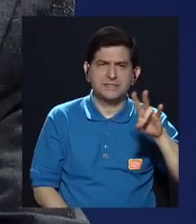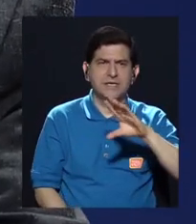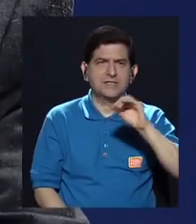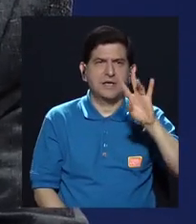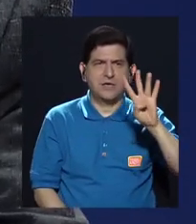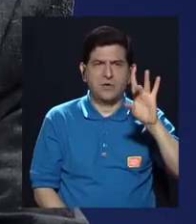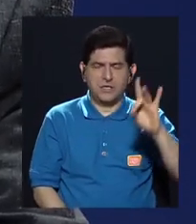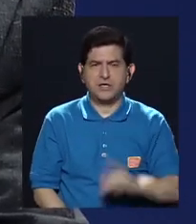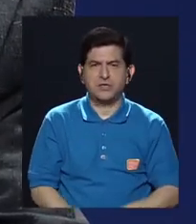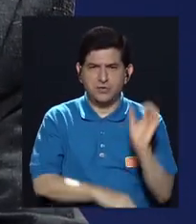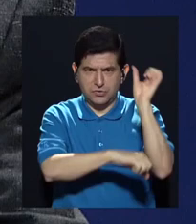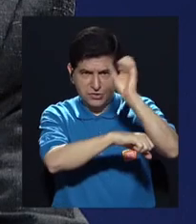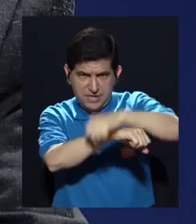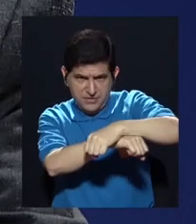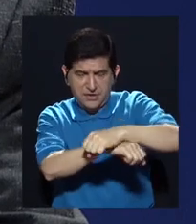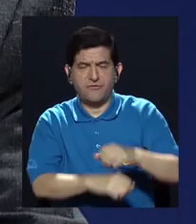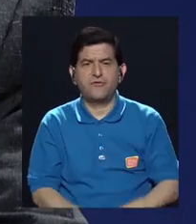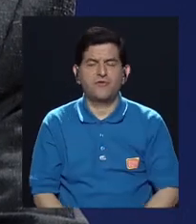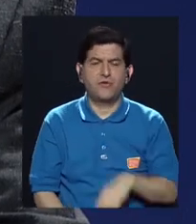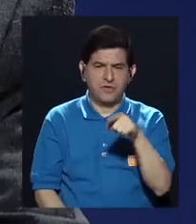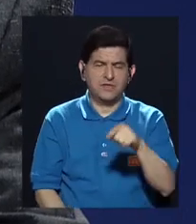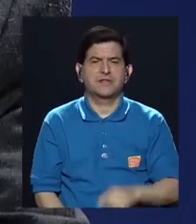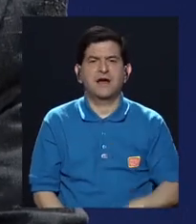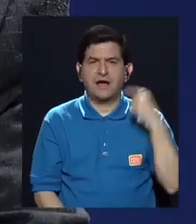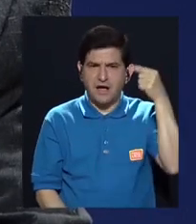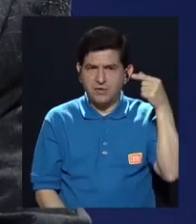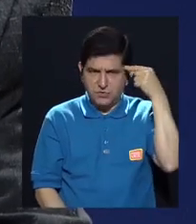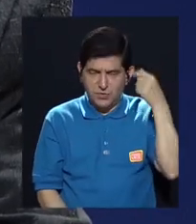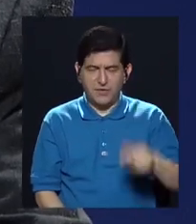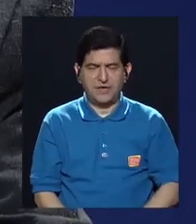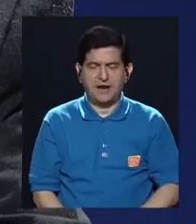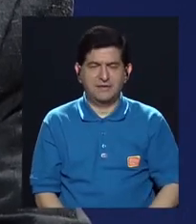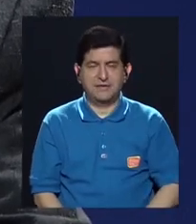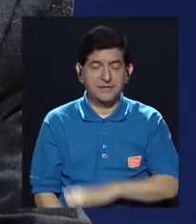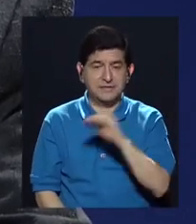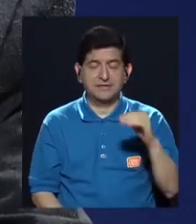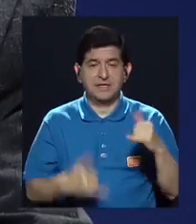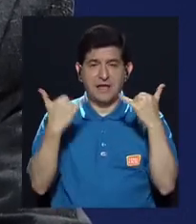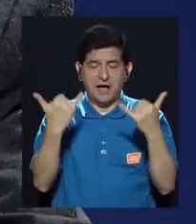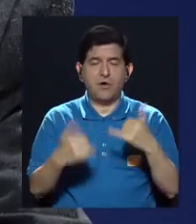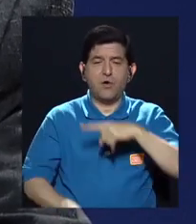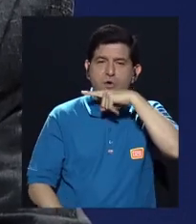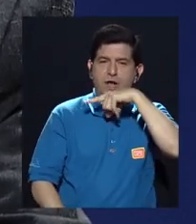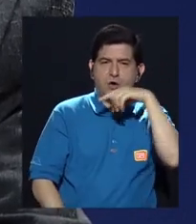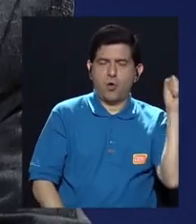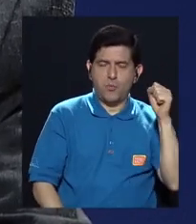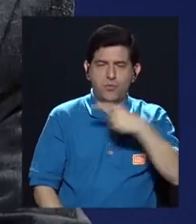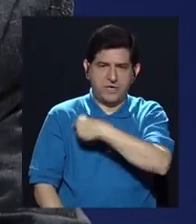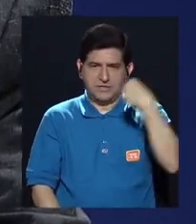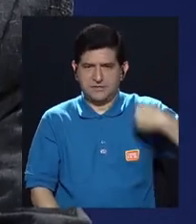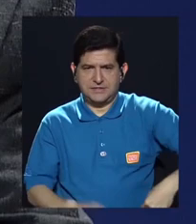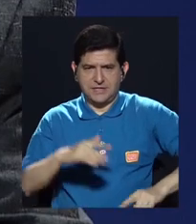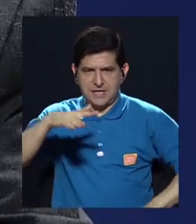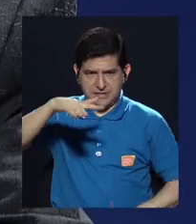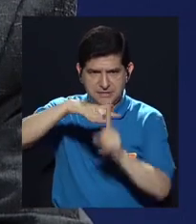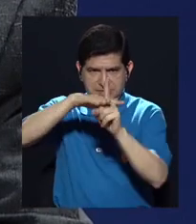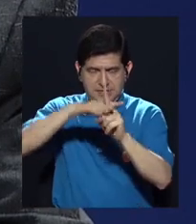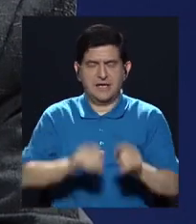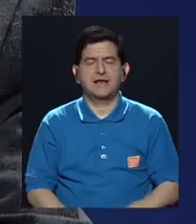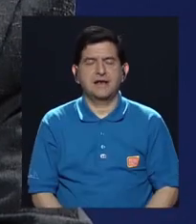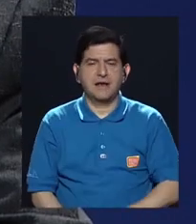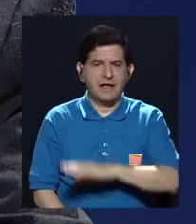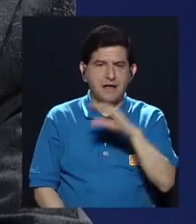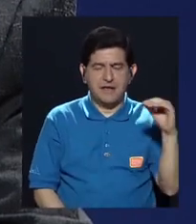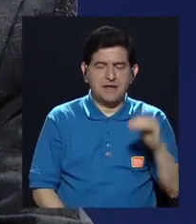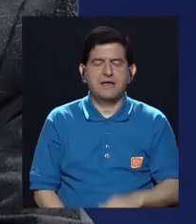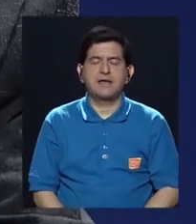le gana la batalla a Chiang Kai-shek y Mao Zedong termina comunistando a China y Chiang Kai-shek se va